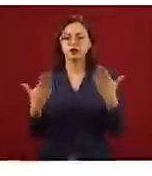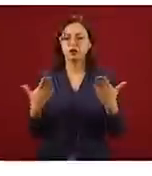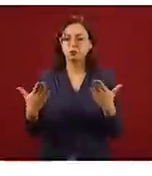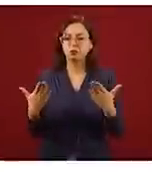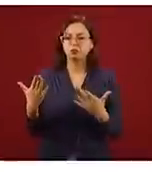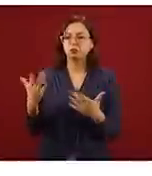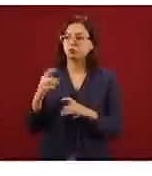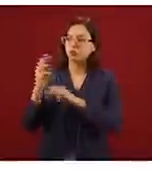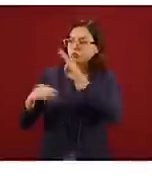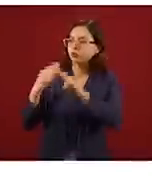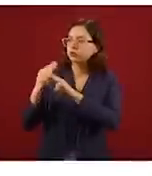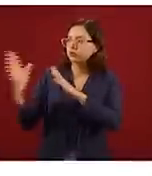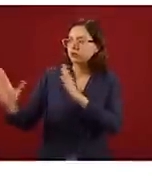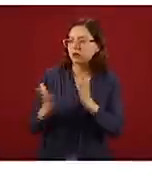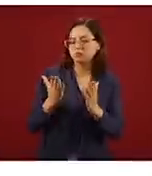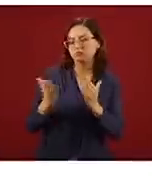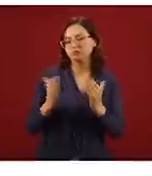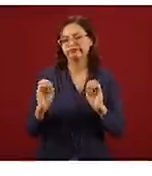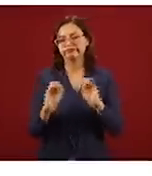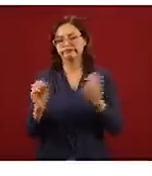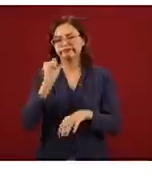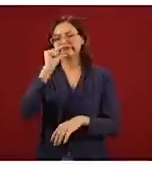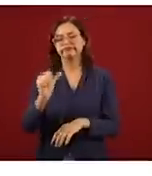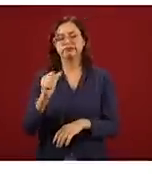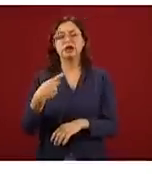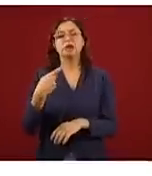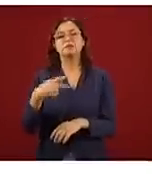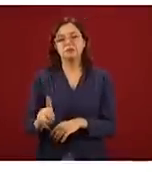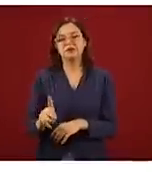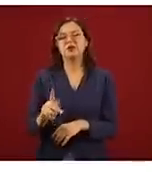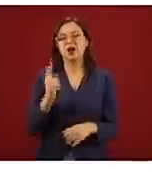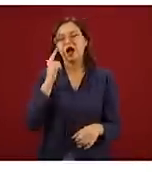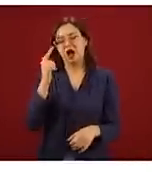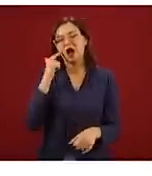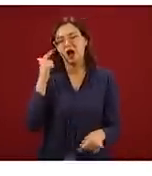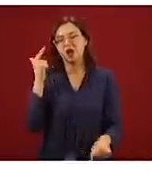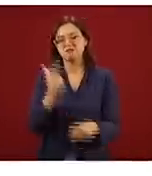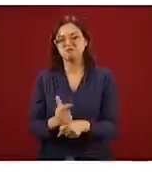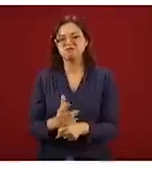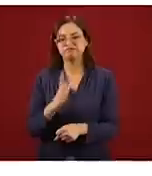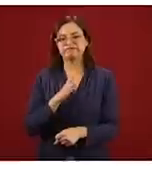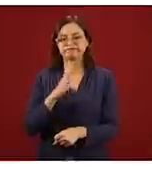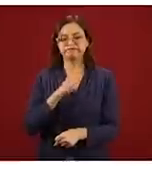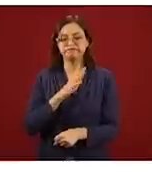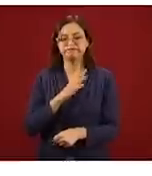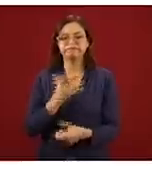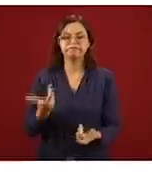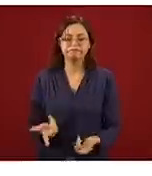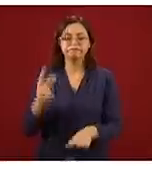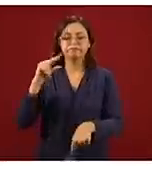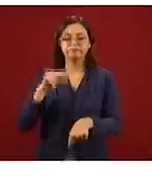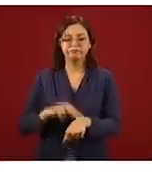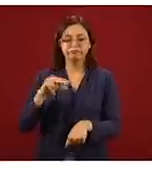referencia para miembros específicos del personal, pero sí tenemos un diagnóstico de lo que tiene México. El personal médico, de